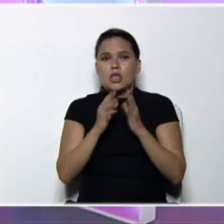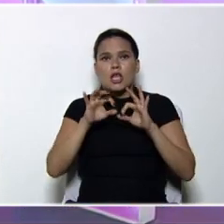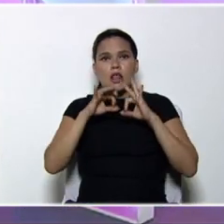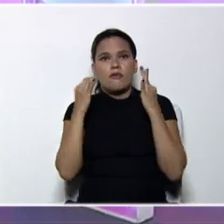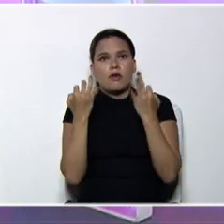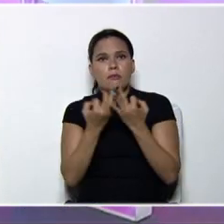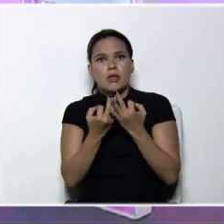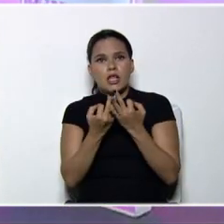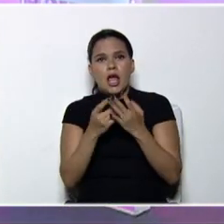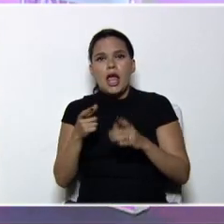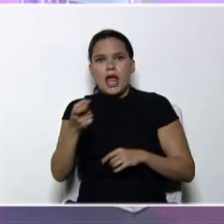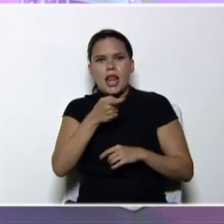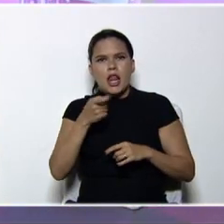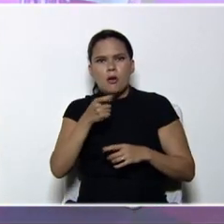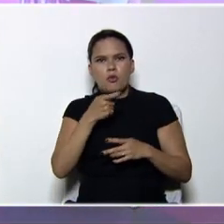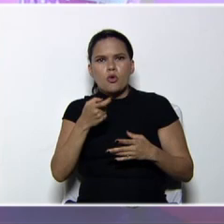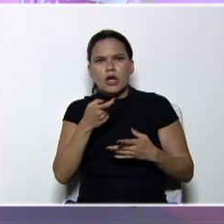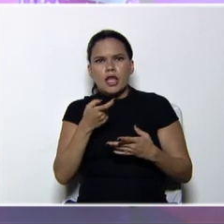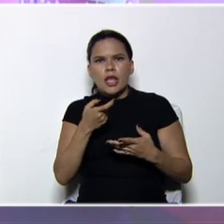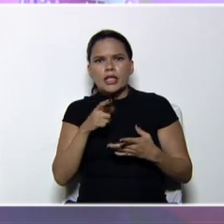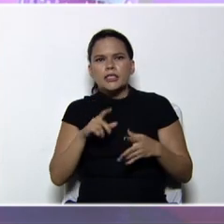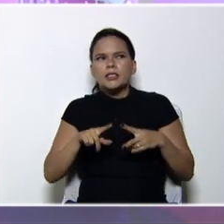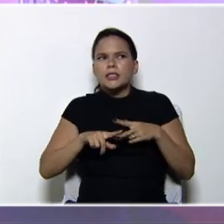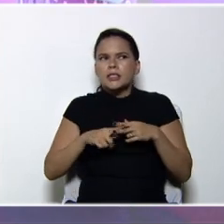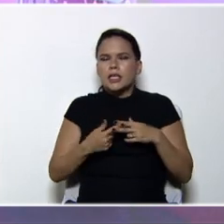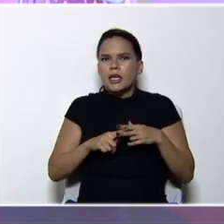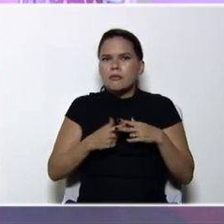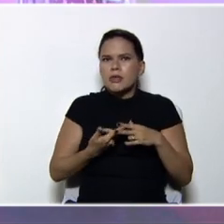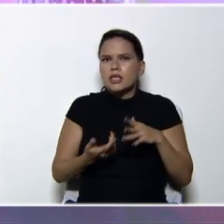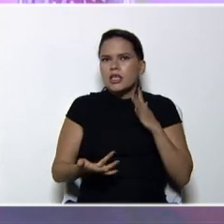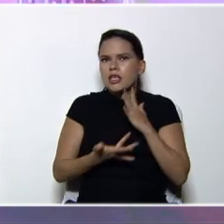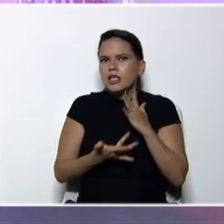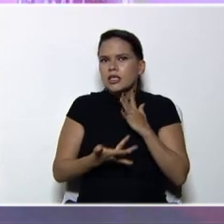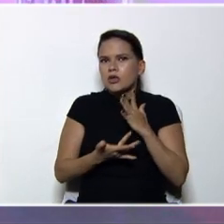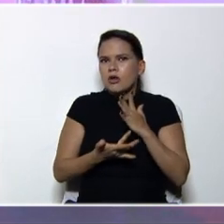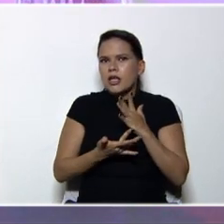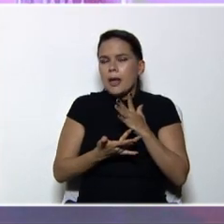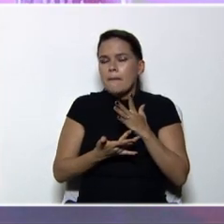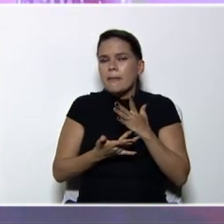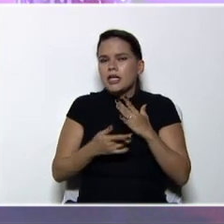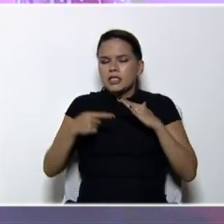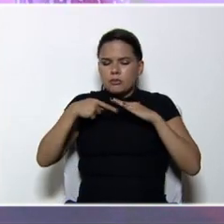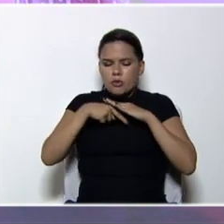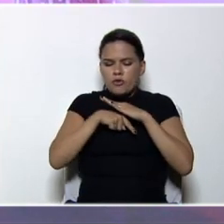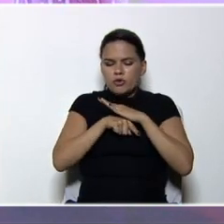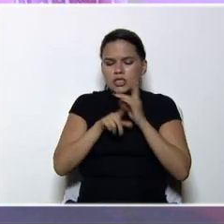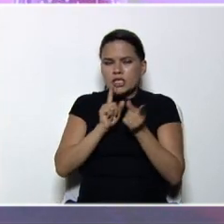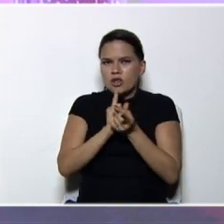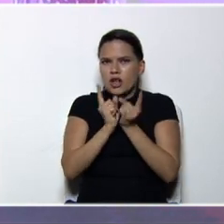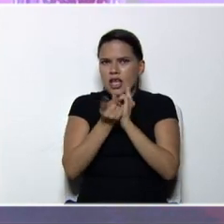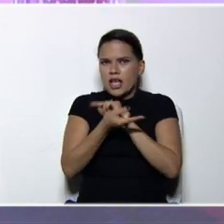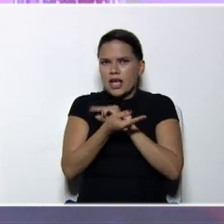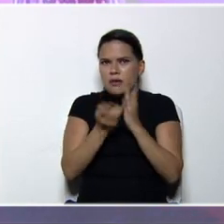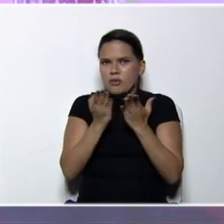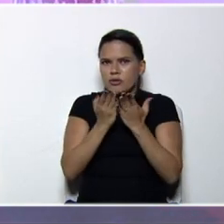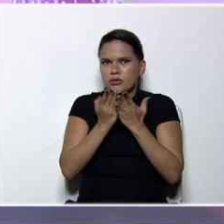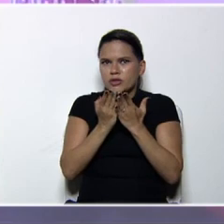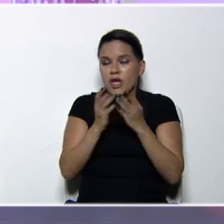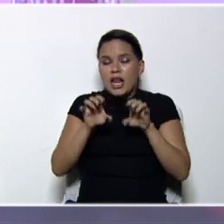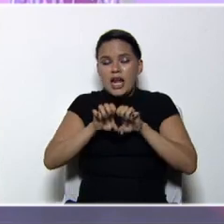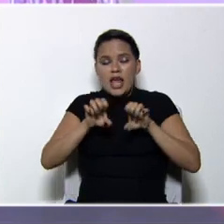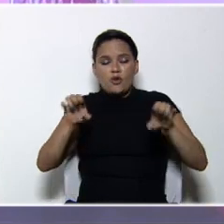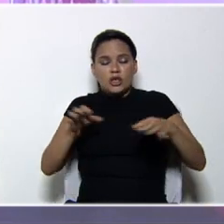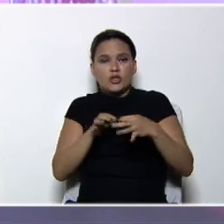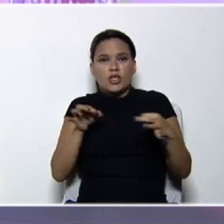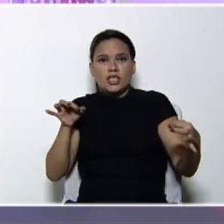familia en la búsqueda de nuevas estrategias didácticas desde el ámbito tecnológico para seguir profundizando en la transformación pedagógica. La